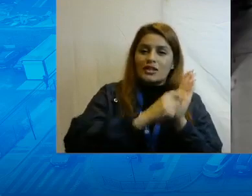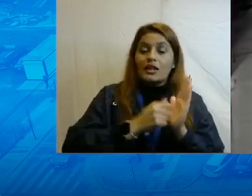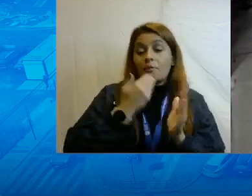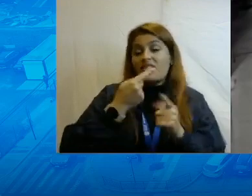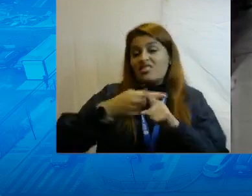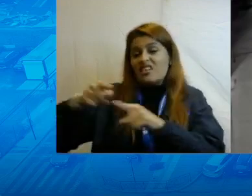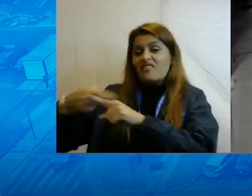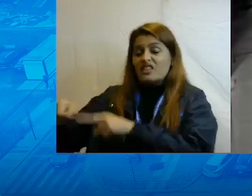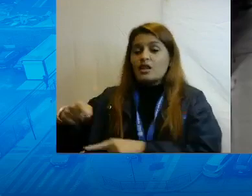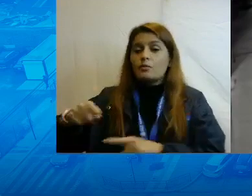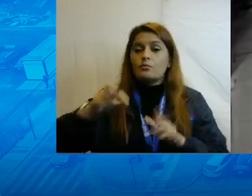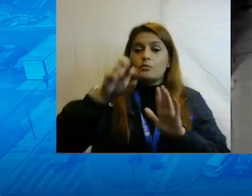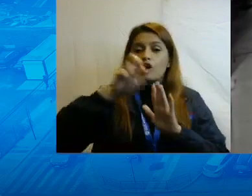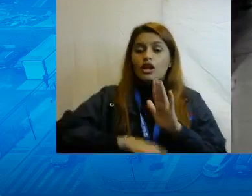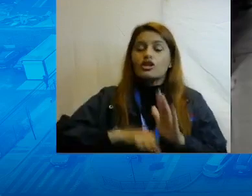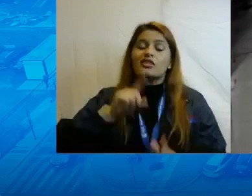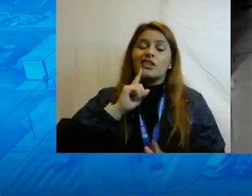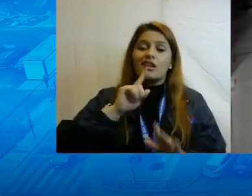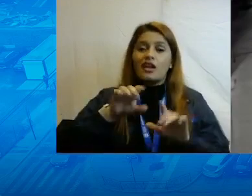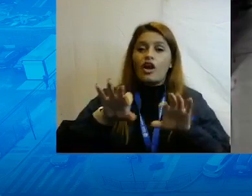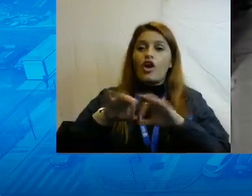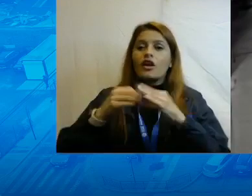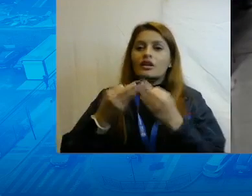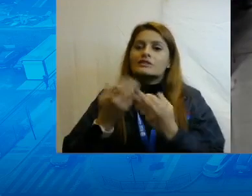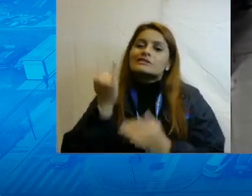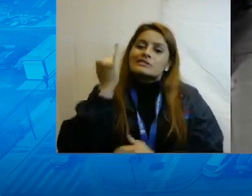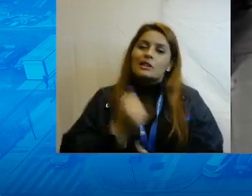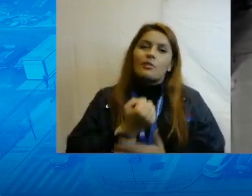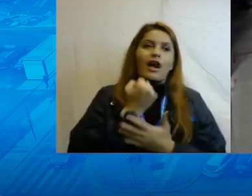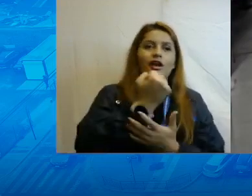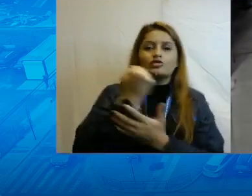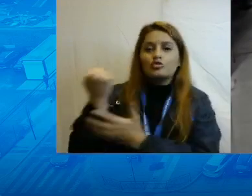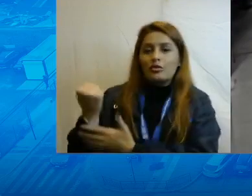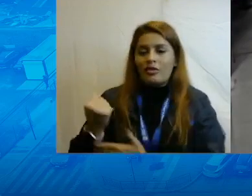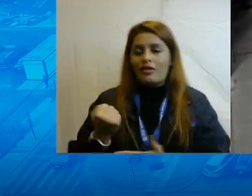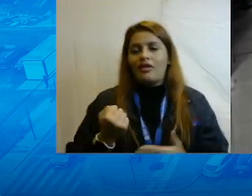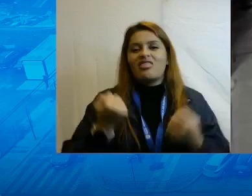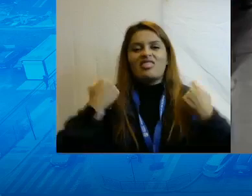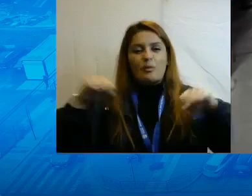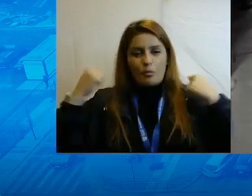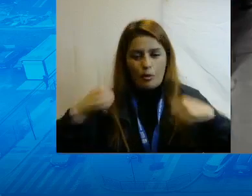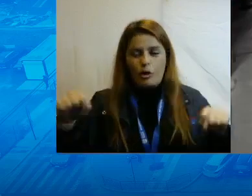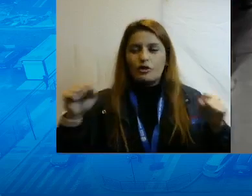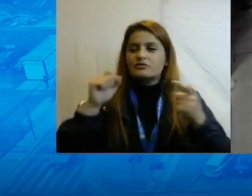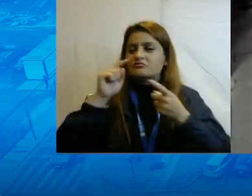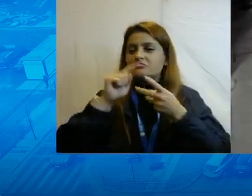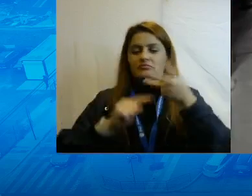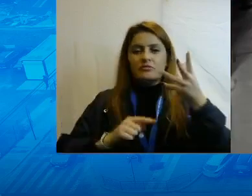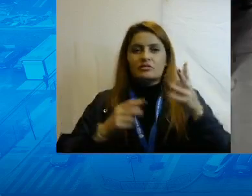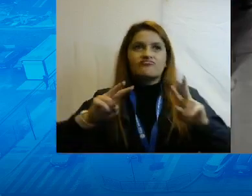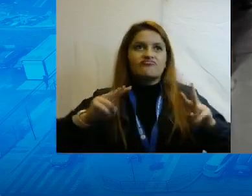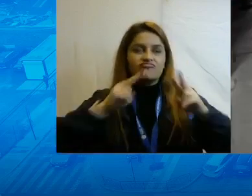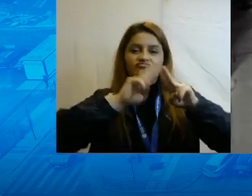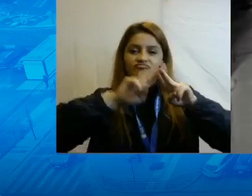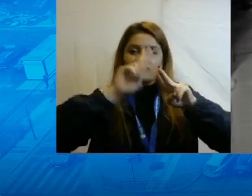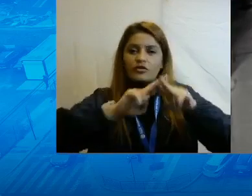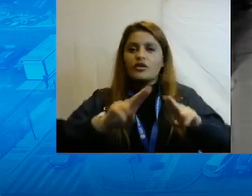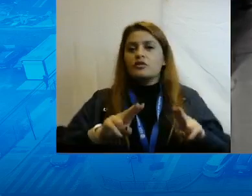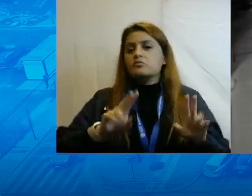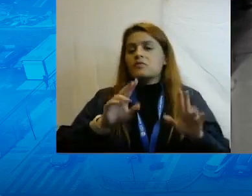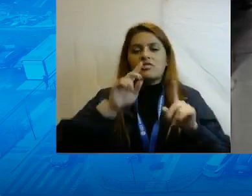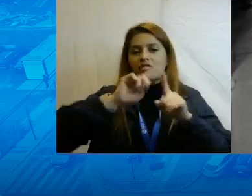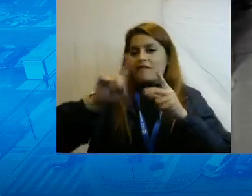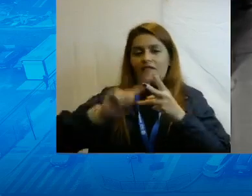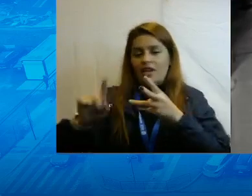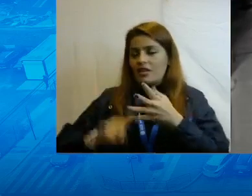proyectos que presentan las organizaciones, siempre van en beneficio de la comunidad en materia de seguridad, deporte, mejora de infraestructura, focos. Bueno,